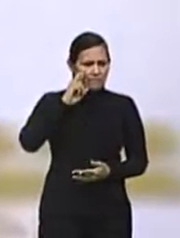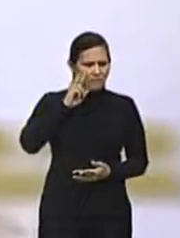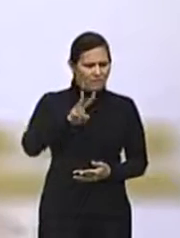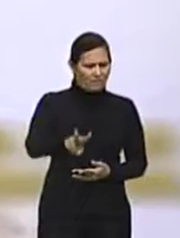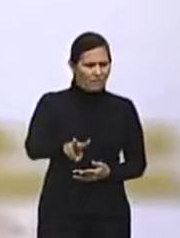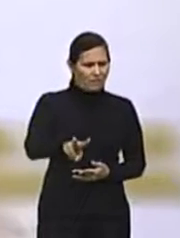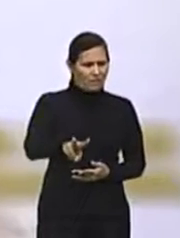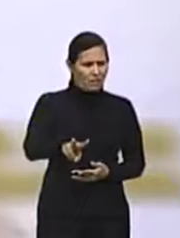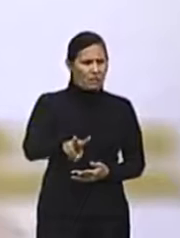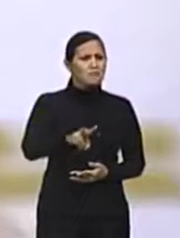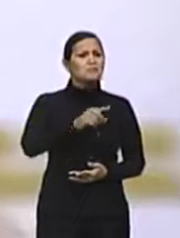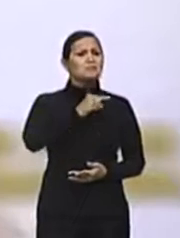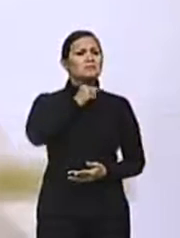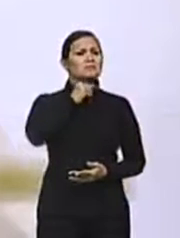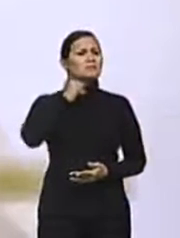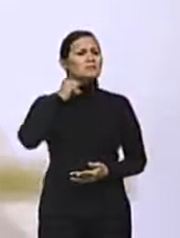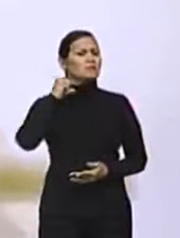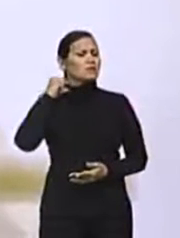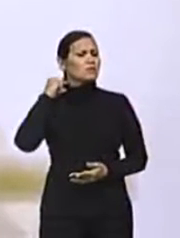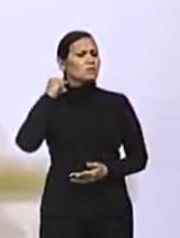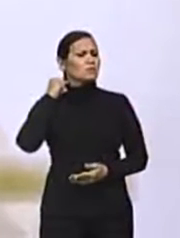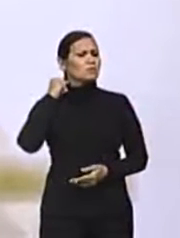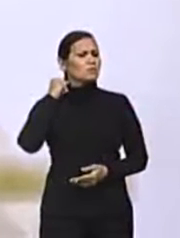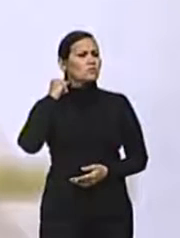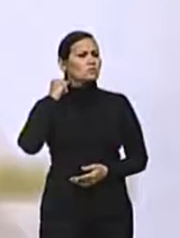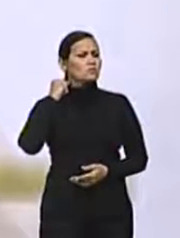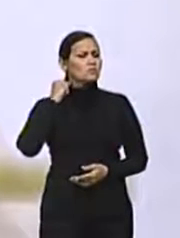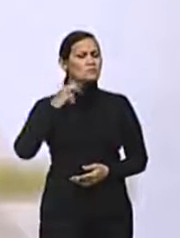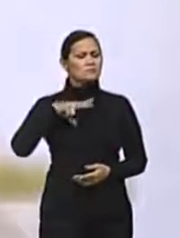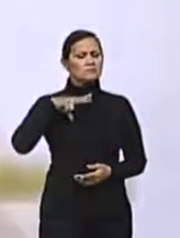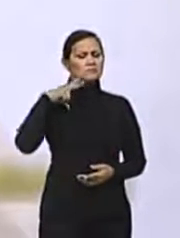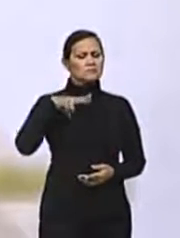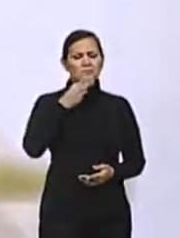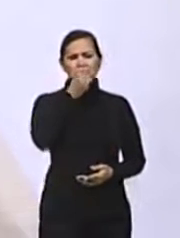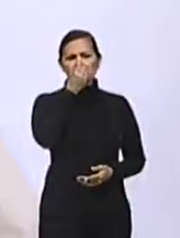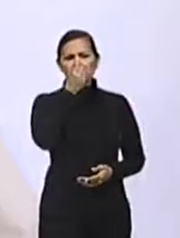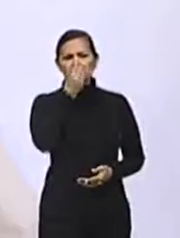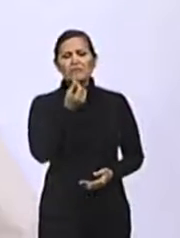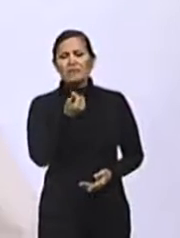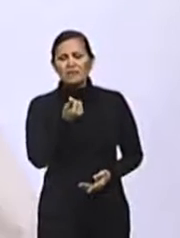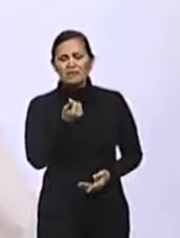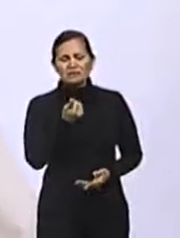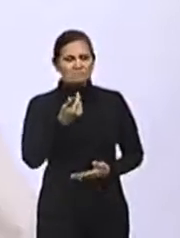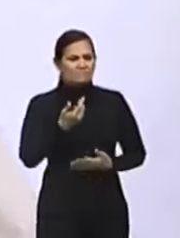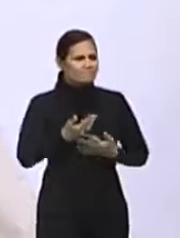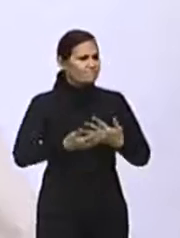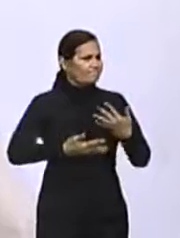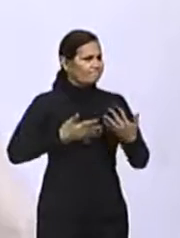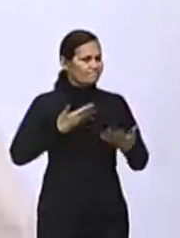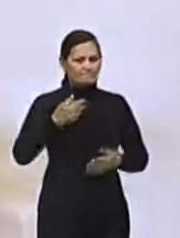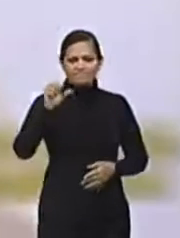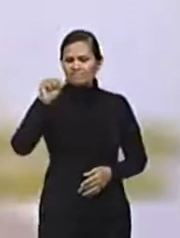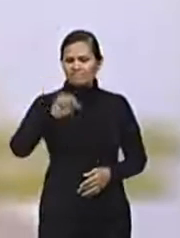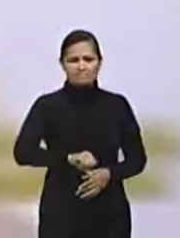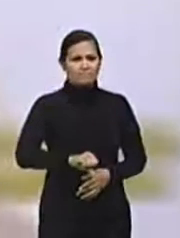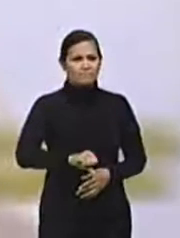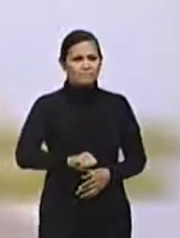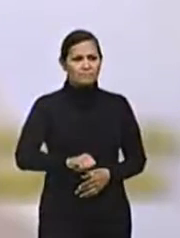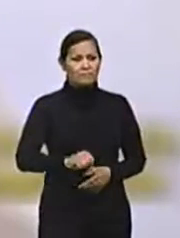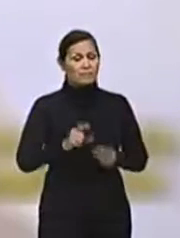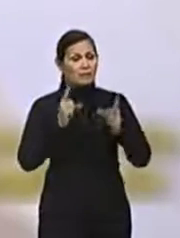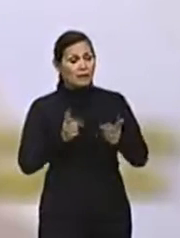que los que estamos consagrados estamos apegados al dinero, ¿no? Eso es malo.